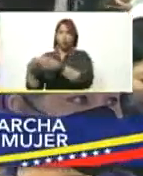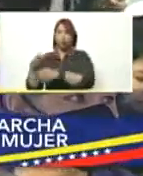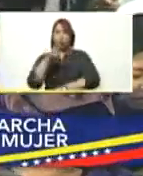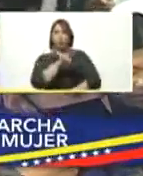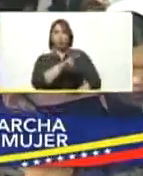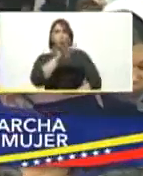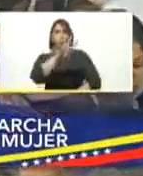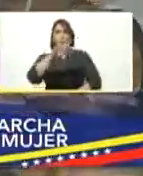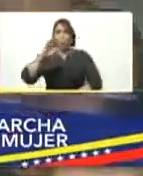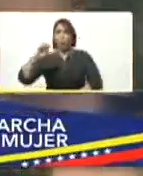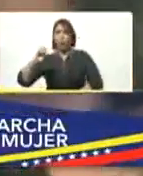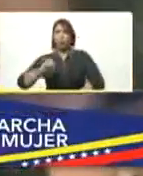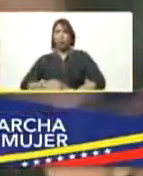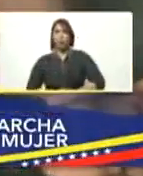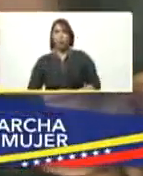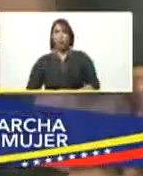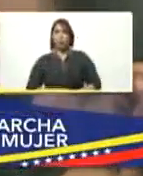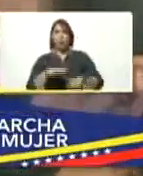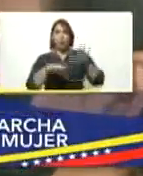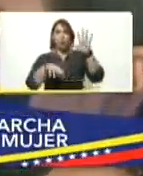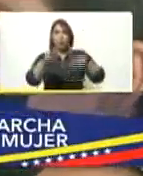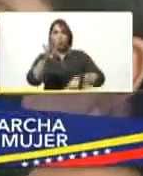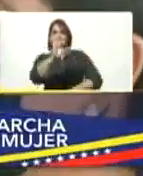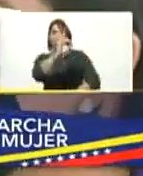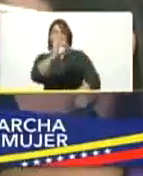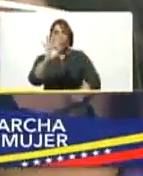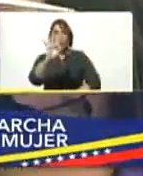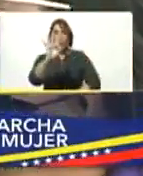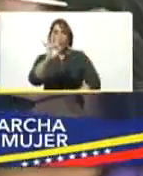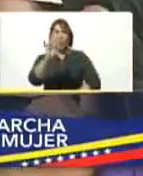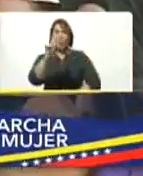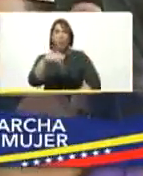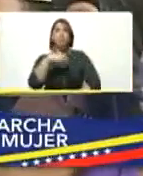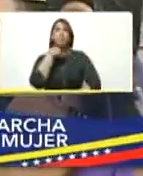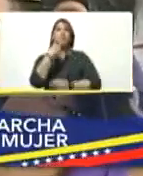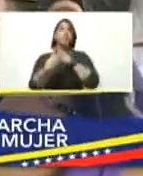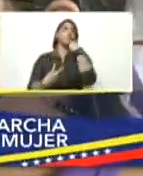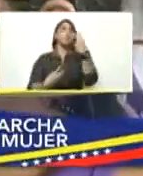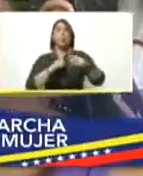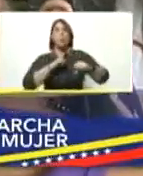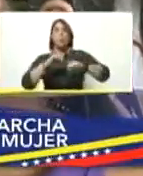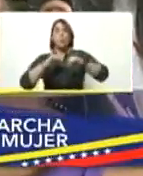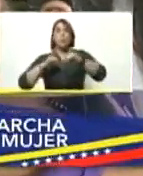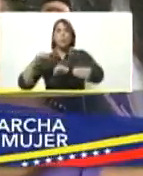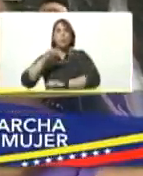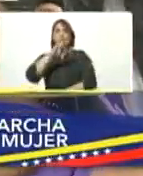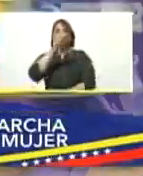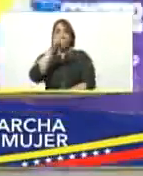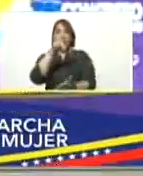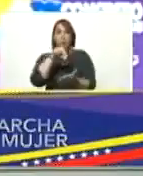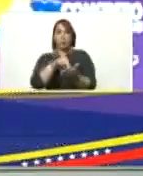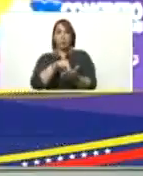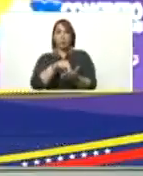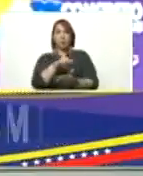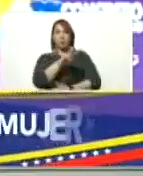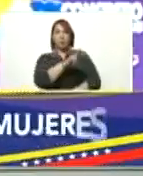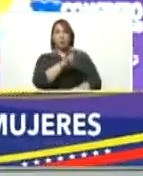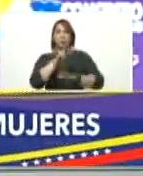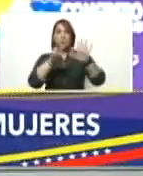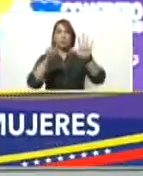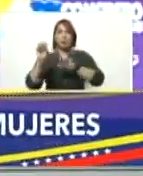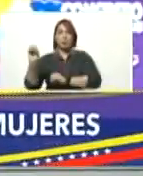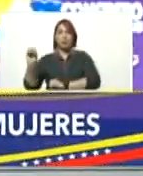240, el 12%. Delegadas de los movimientos nacionales,